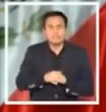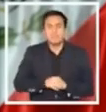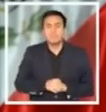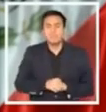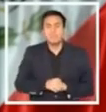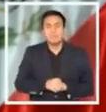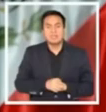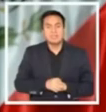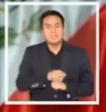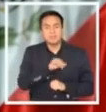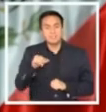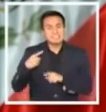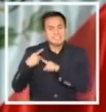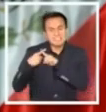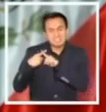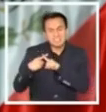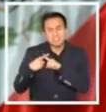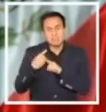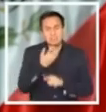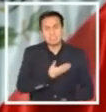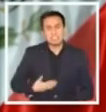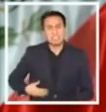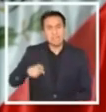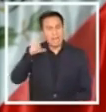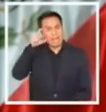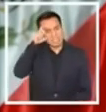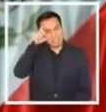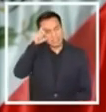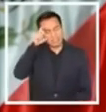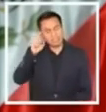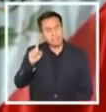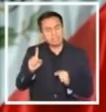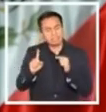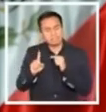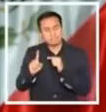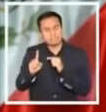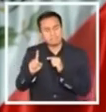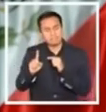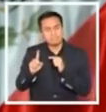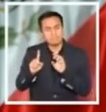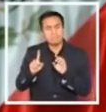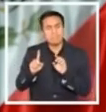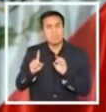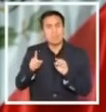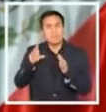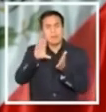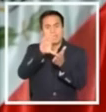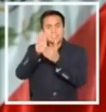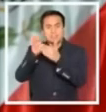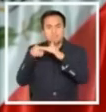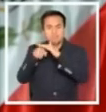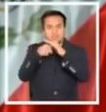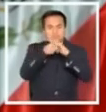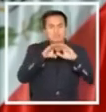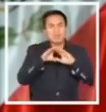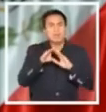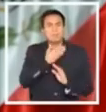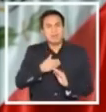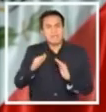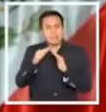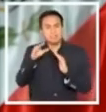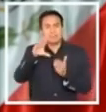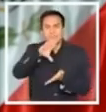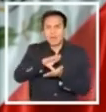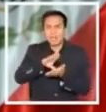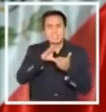desde entonces el sacrificio del presidente Allende, que trascendió las fronteras de este palacio, de este